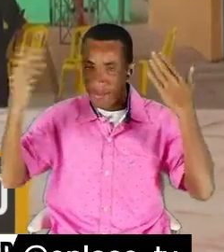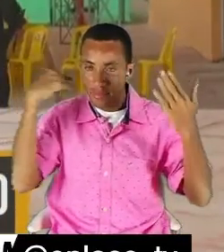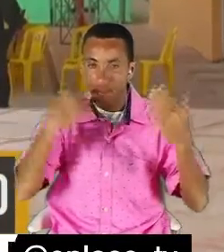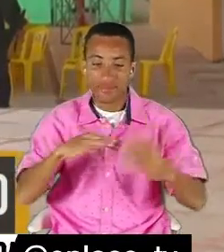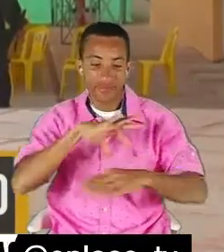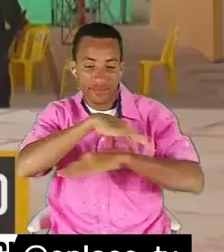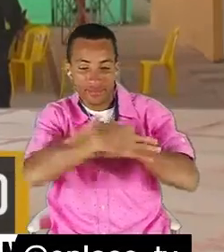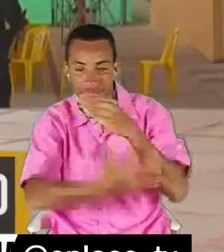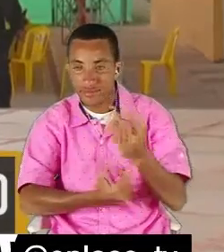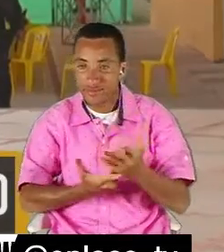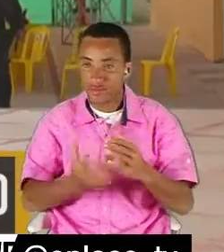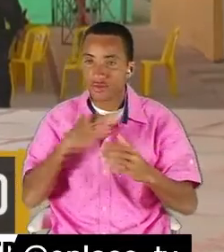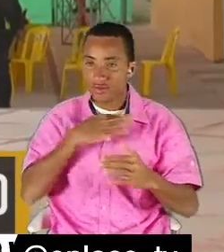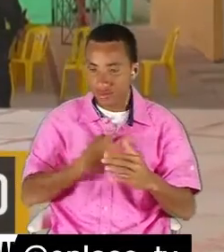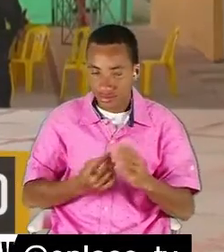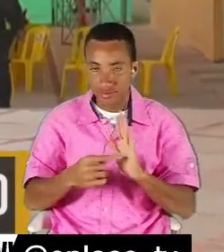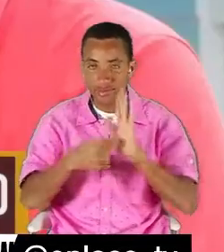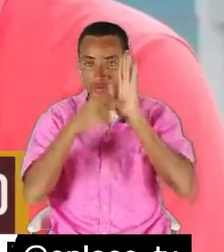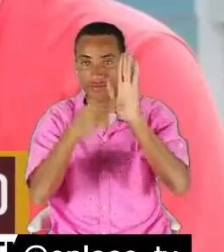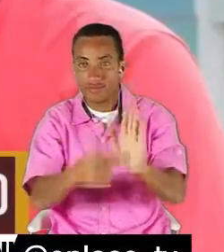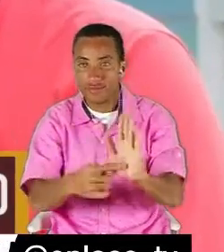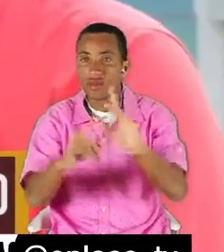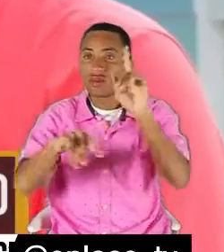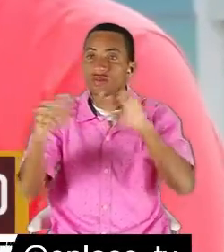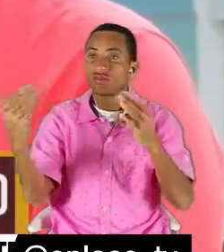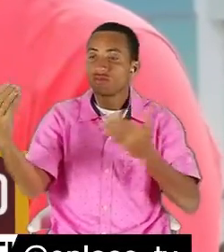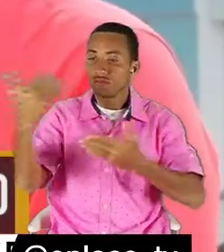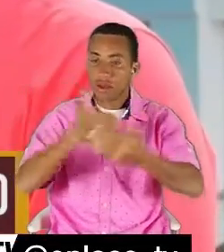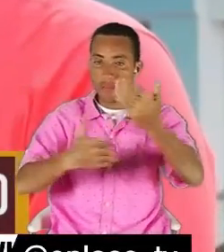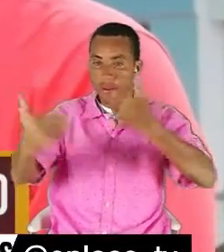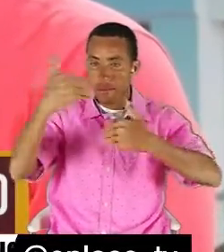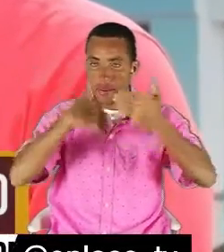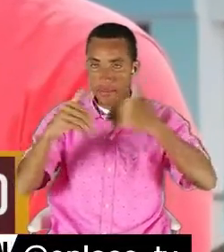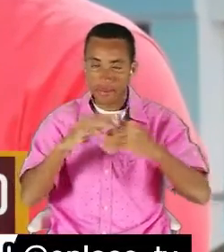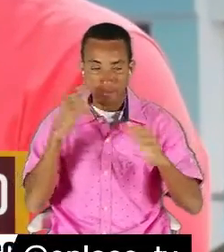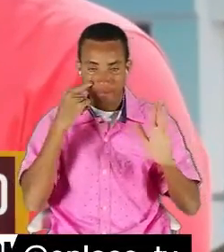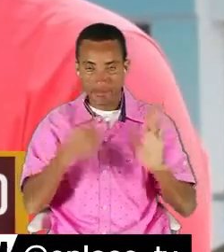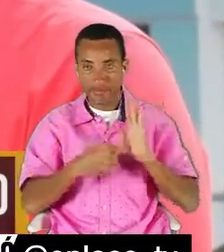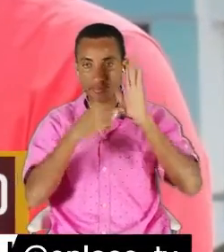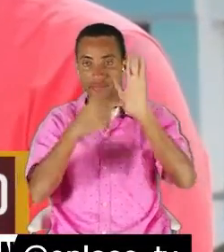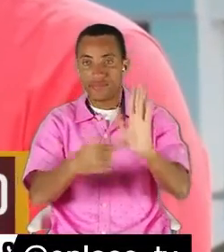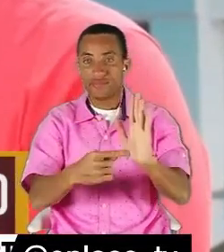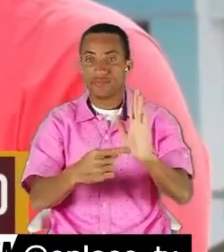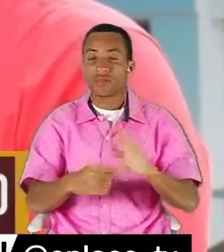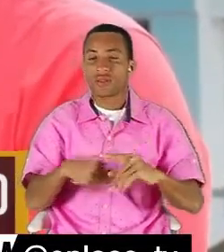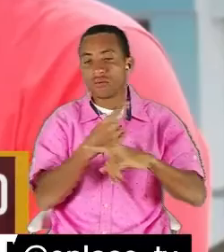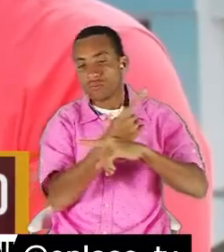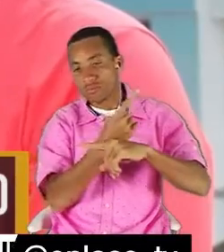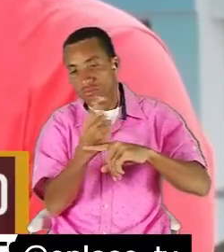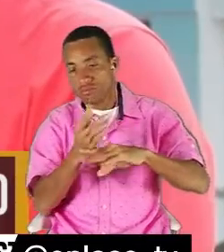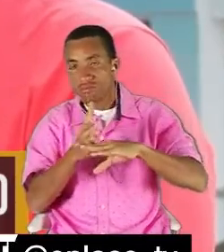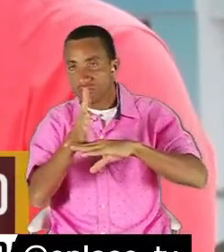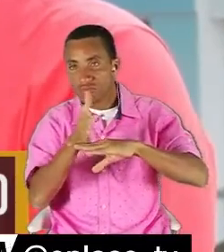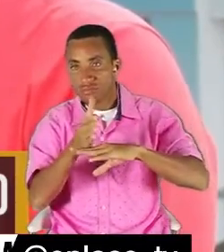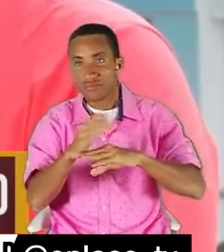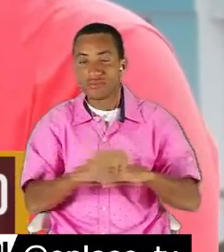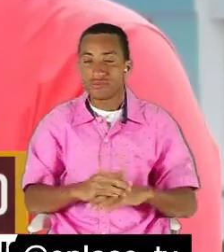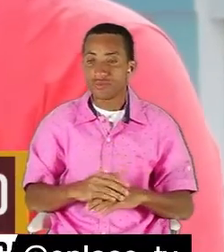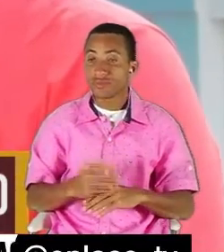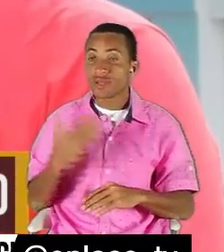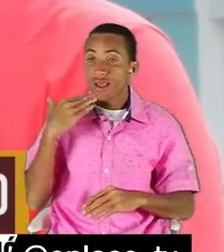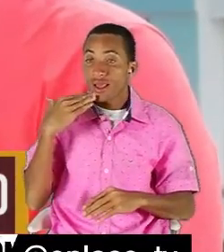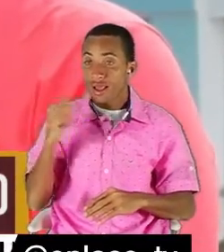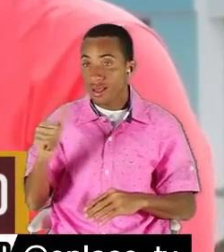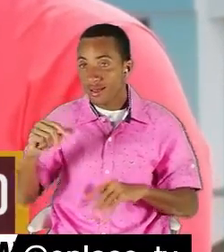sus productos a barranqueños y visitantes. Sí, vamos a encontrar unos artesanos a partir de mitad semana, ya junto con la coordinadora